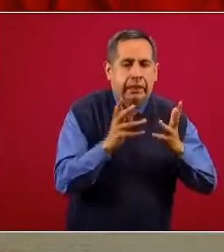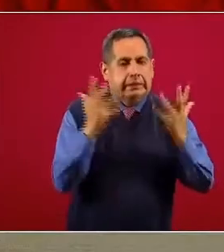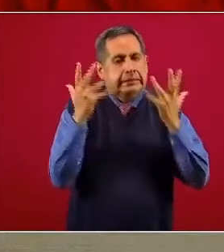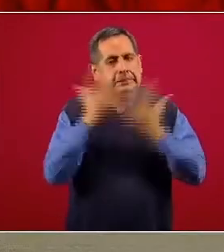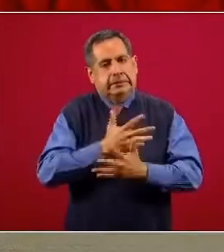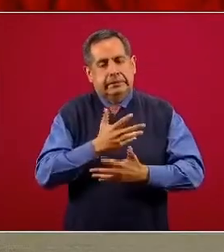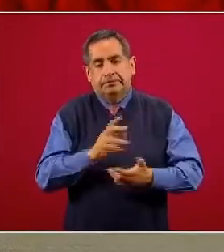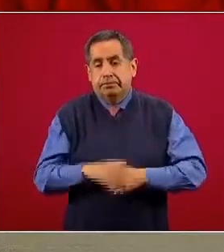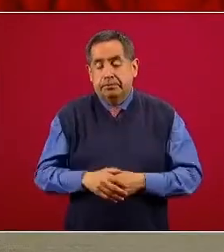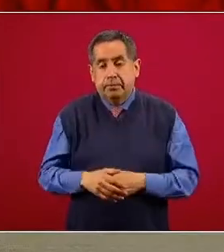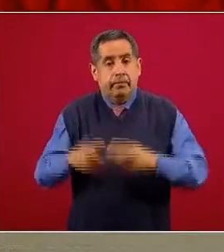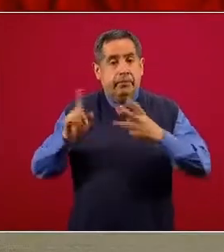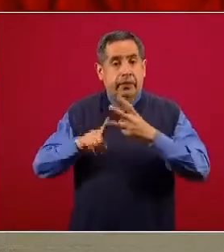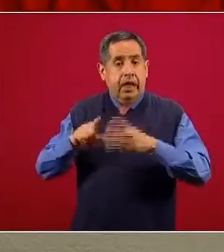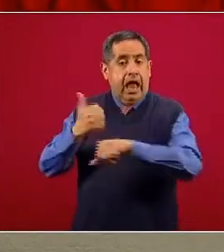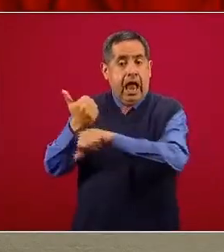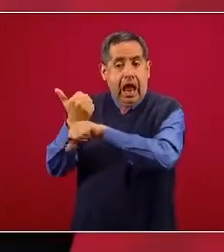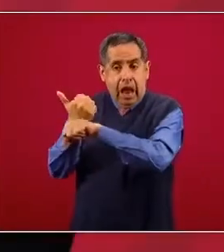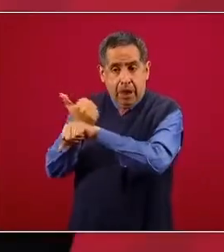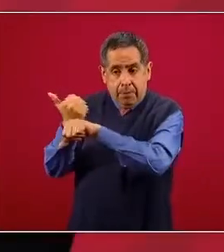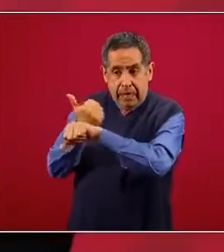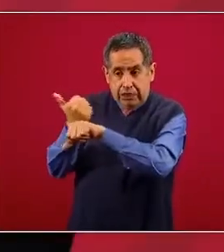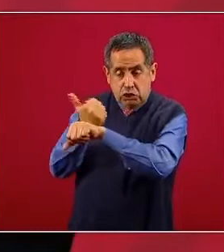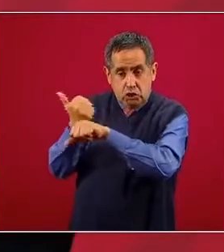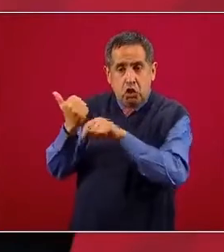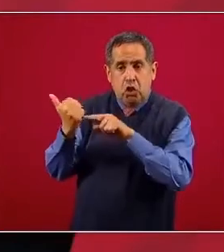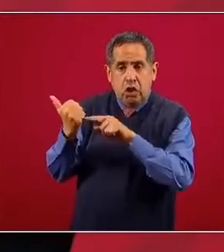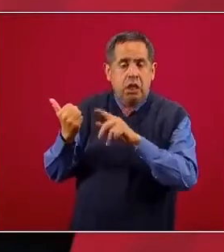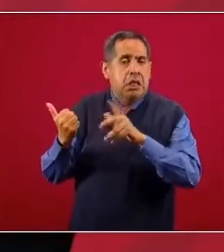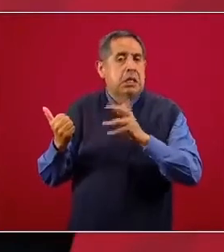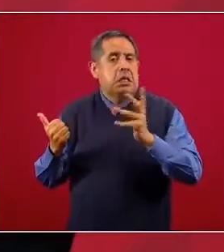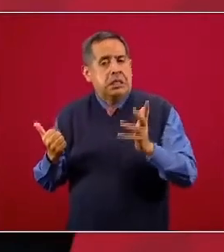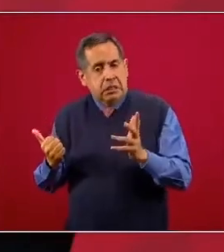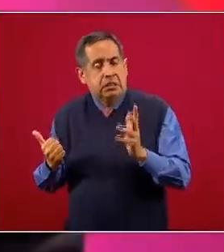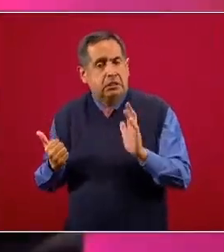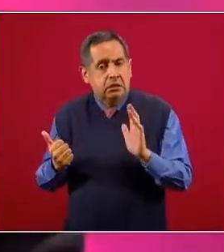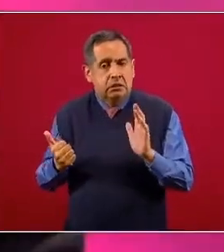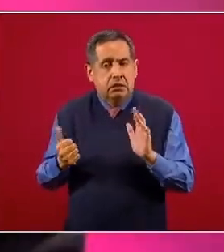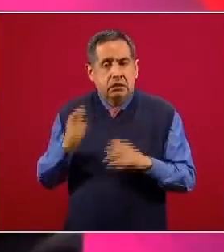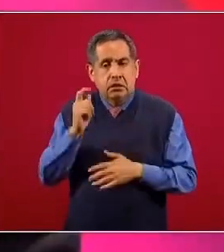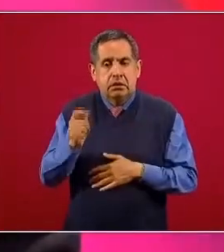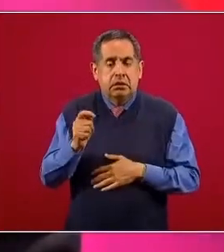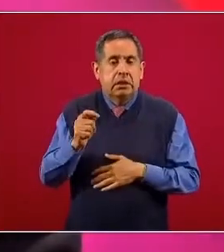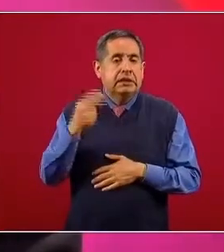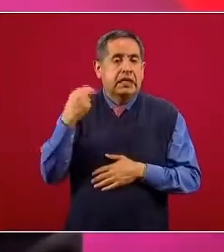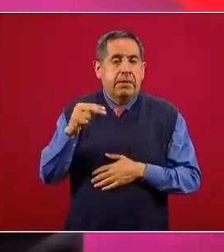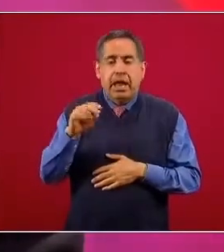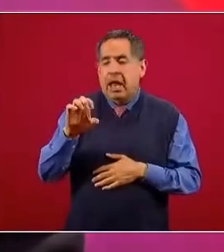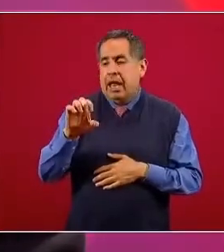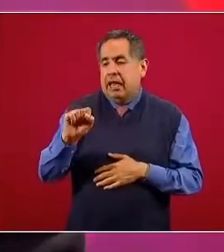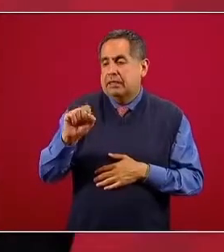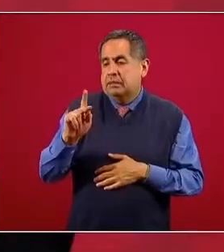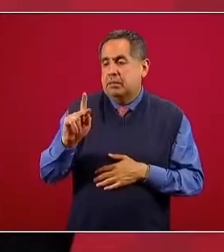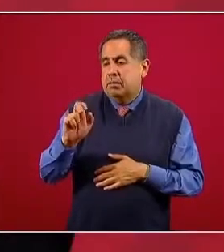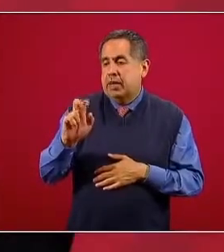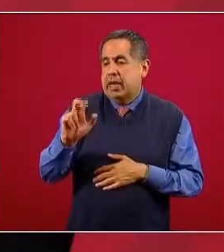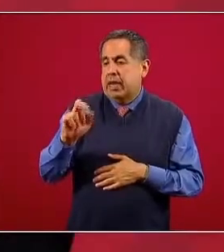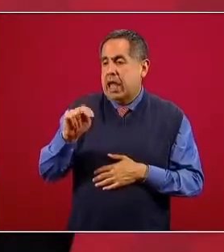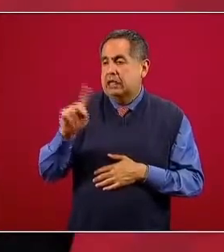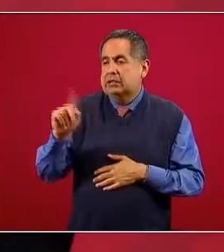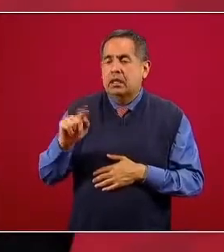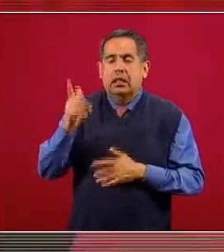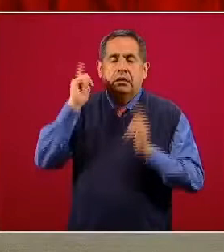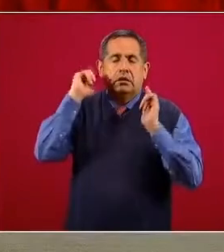El amarillo ya es el color de la esperanza y le llamamos así